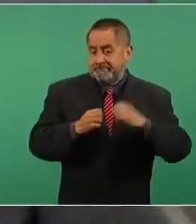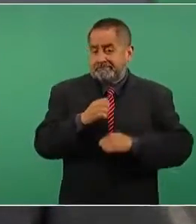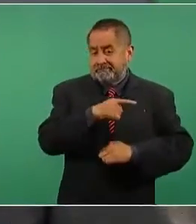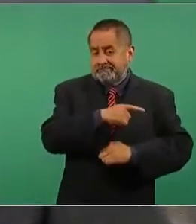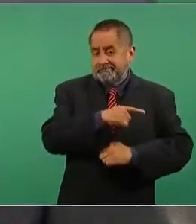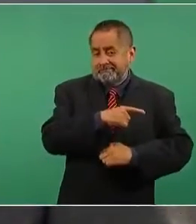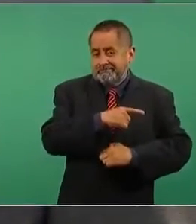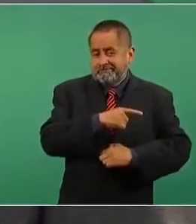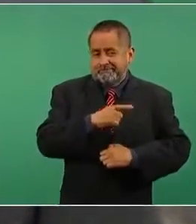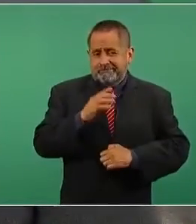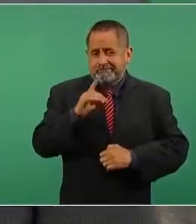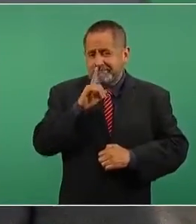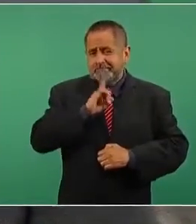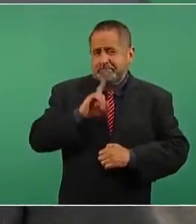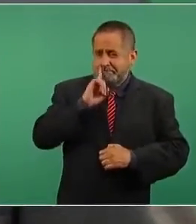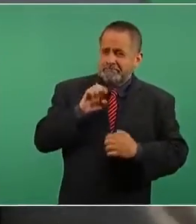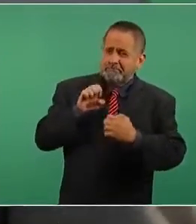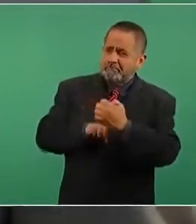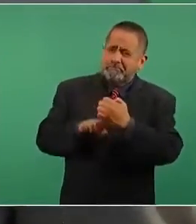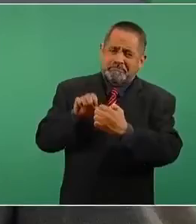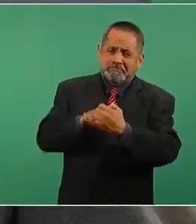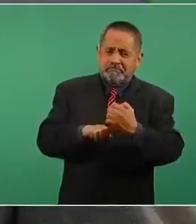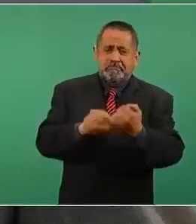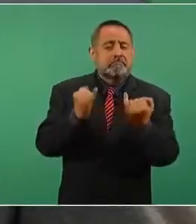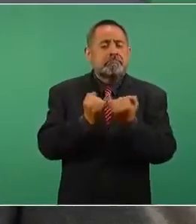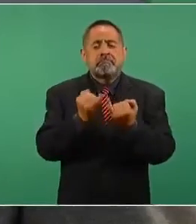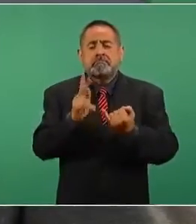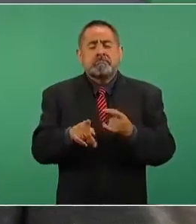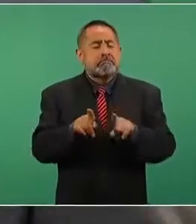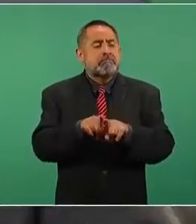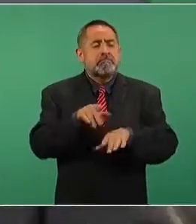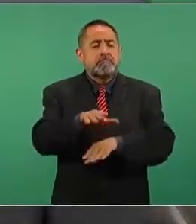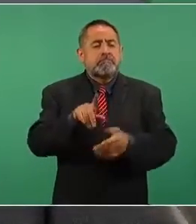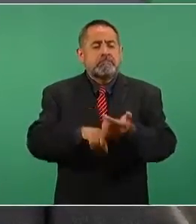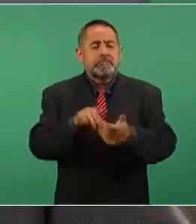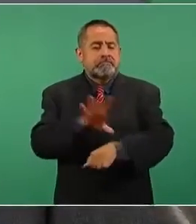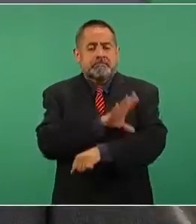Es lo mismo con lo de la industria eléctrica, igual.